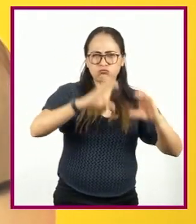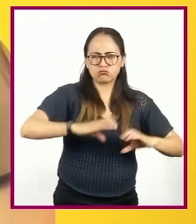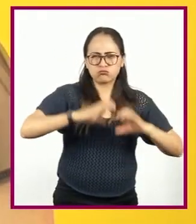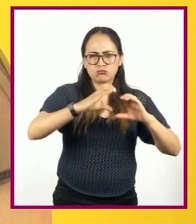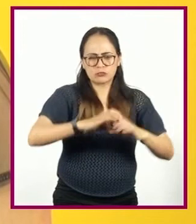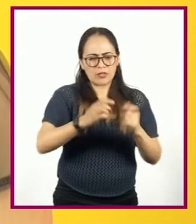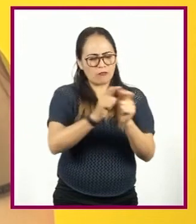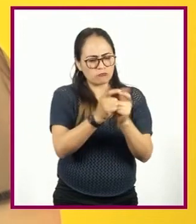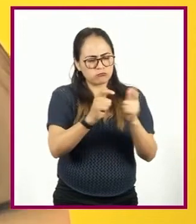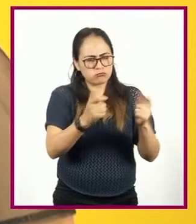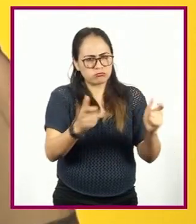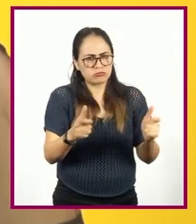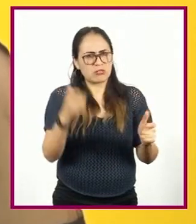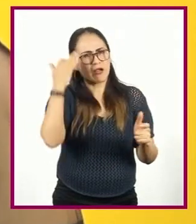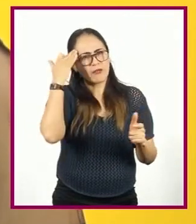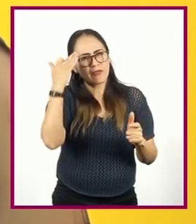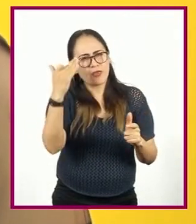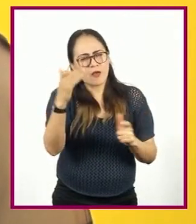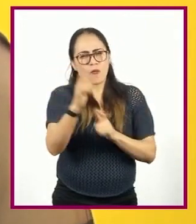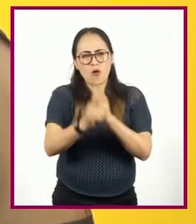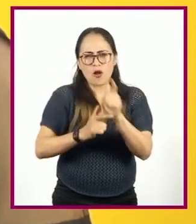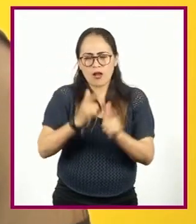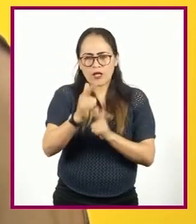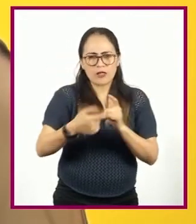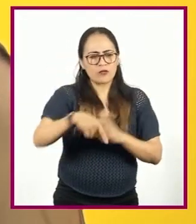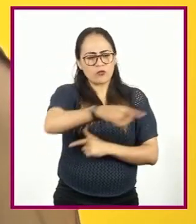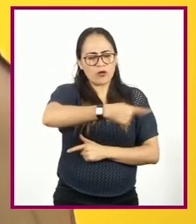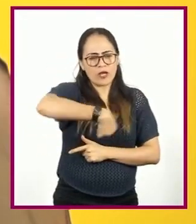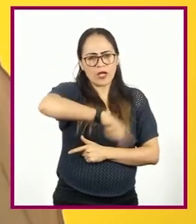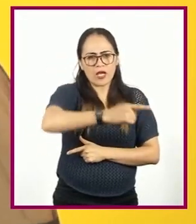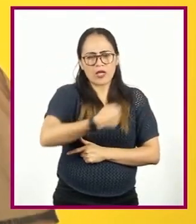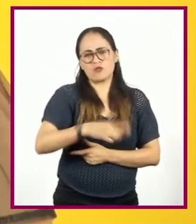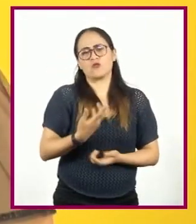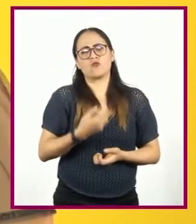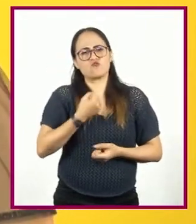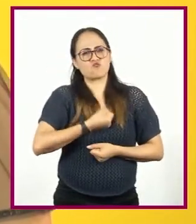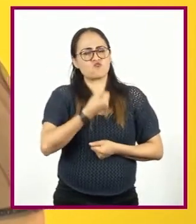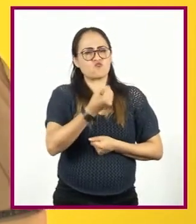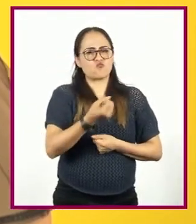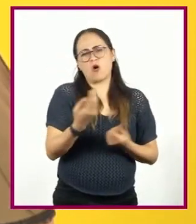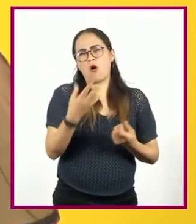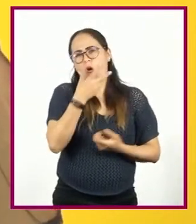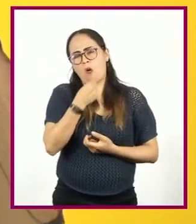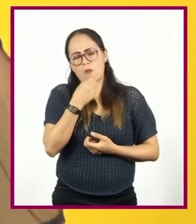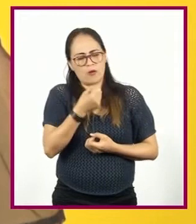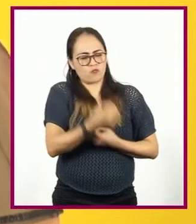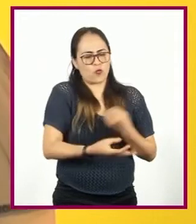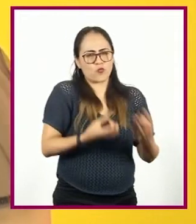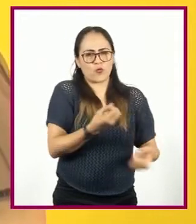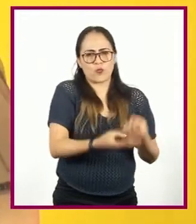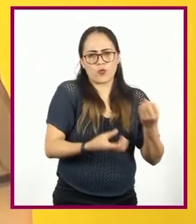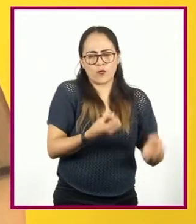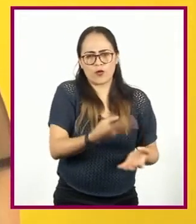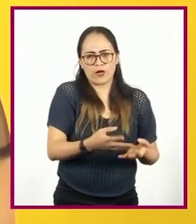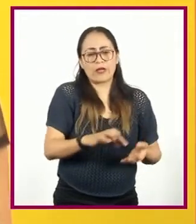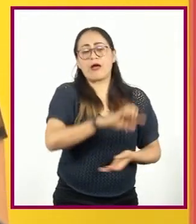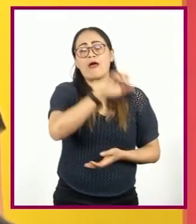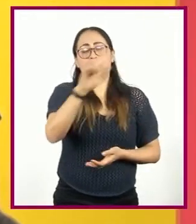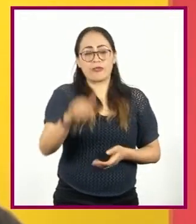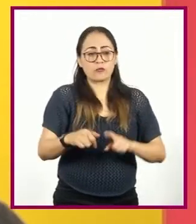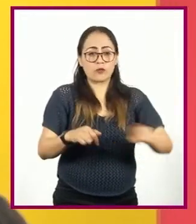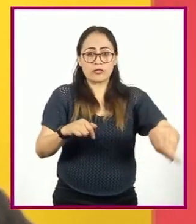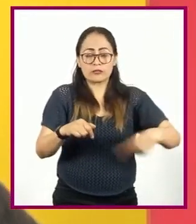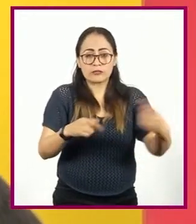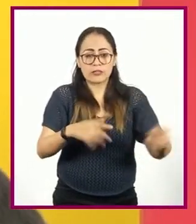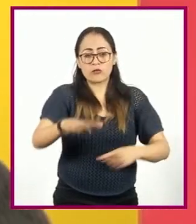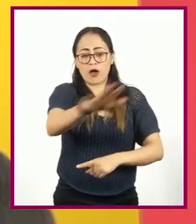que poco a poco las necesidades de estos fueron cubiertas por el hombre, hasta llegar al punto en que ya no requirieron